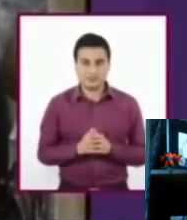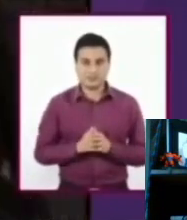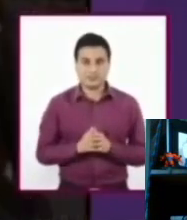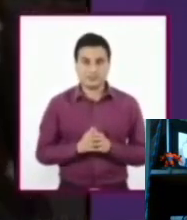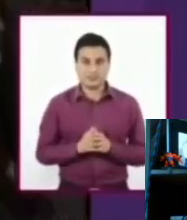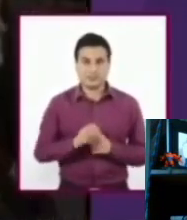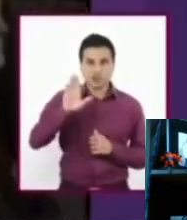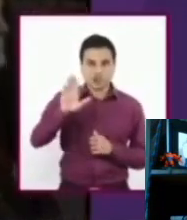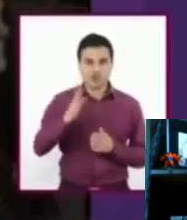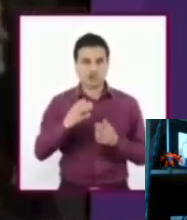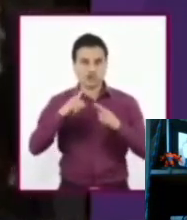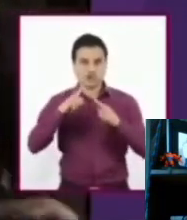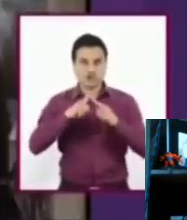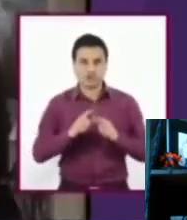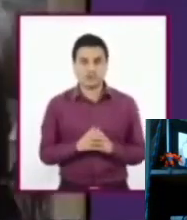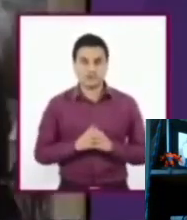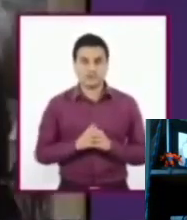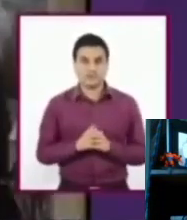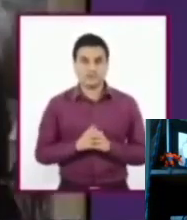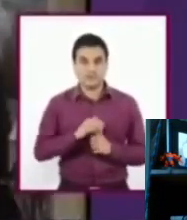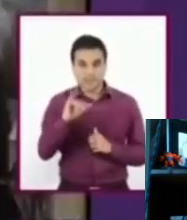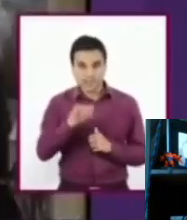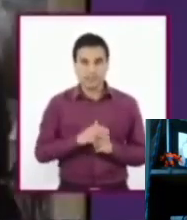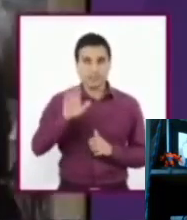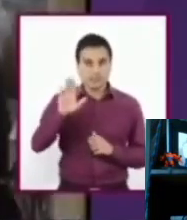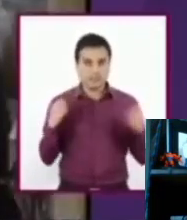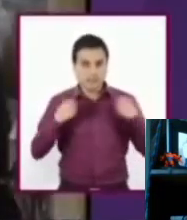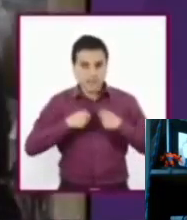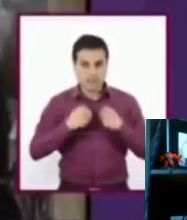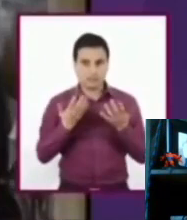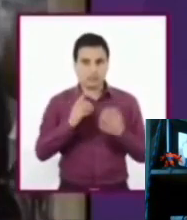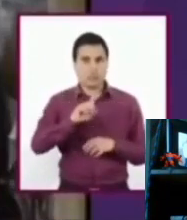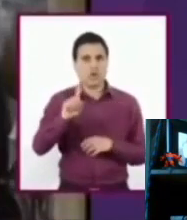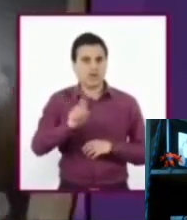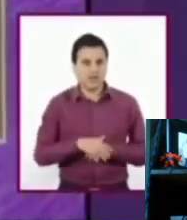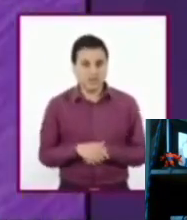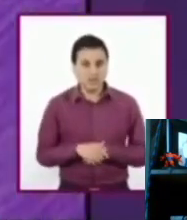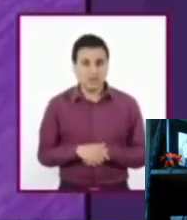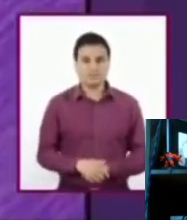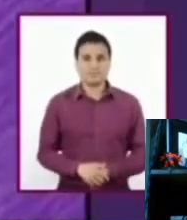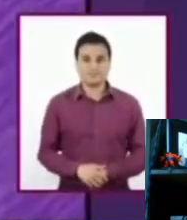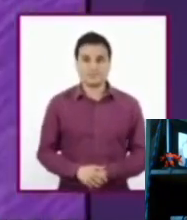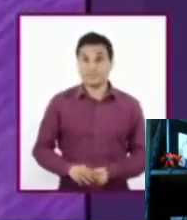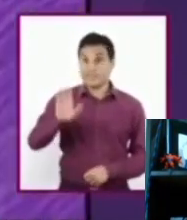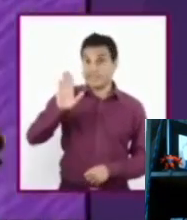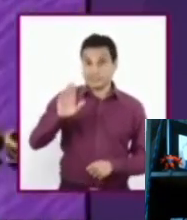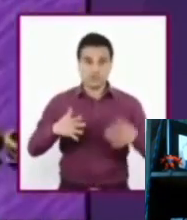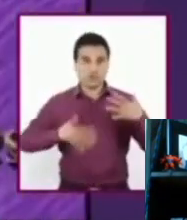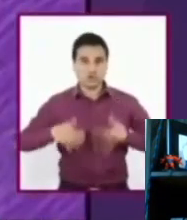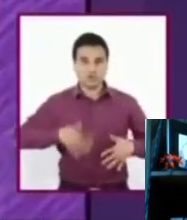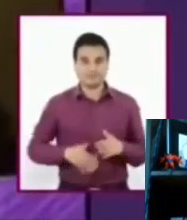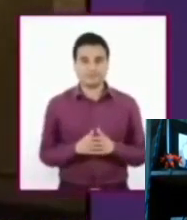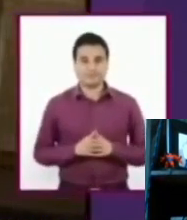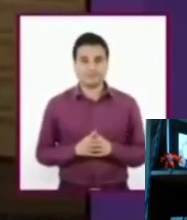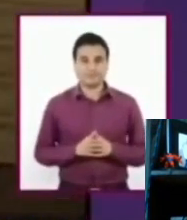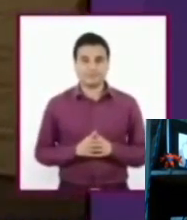y entonces es arts entonces es chaqueta y evitar riesgos